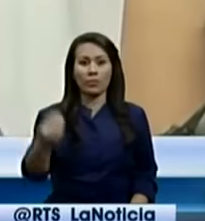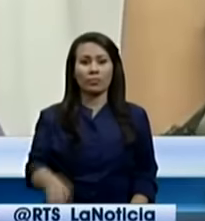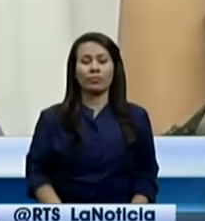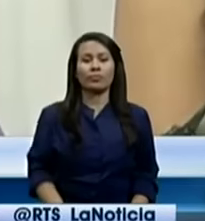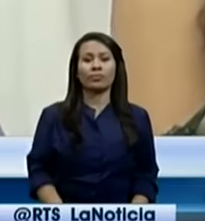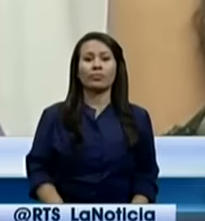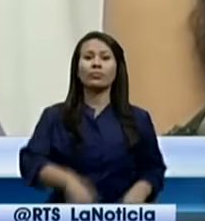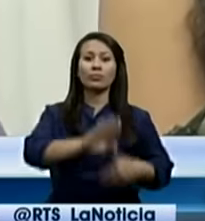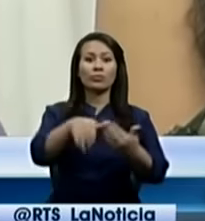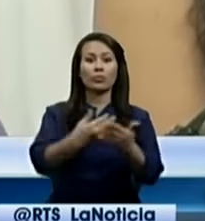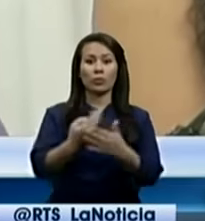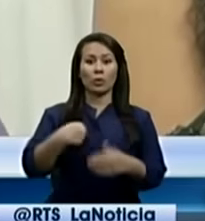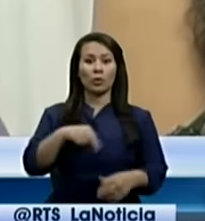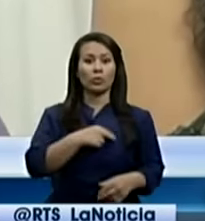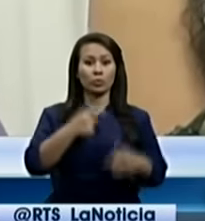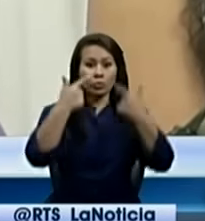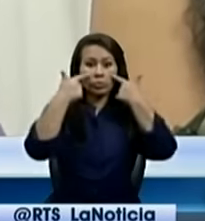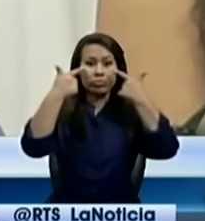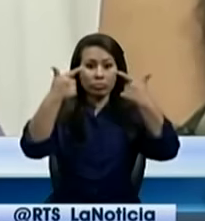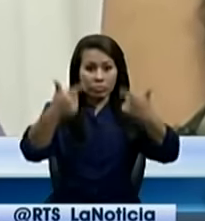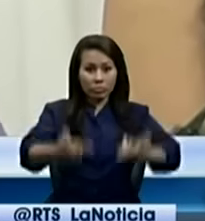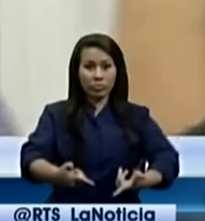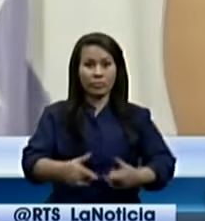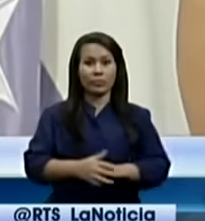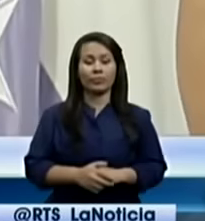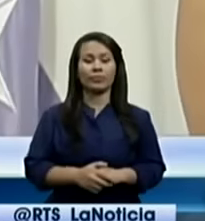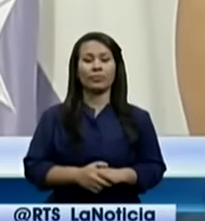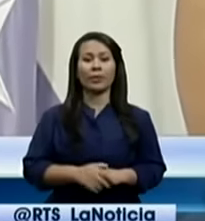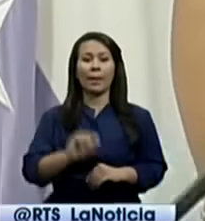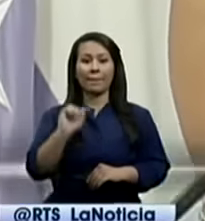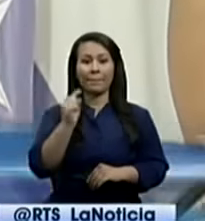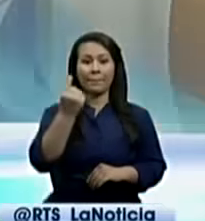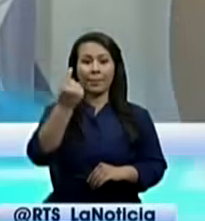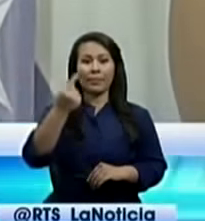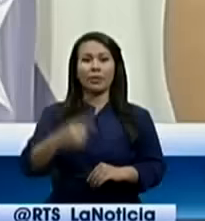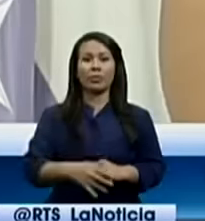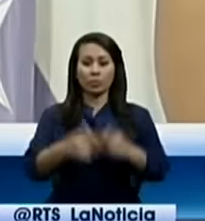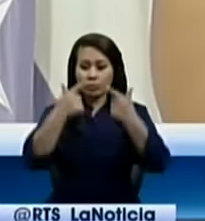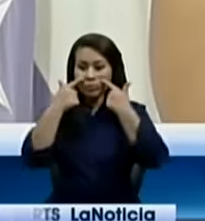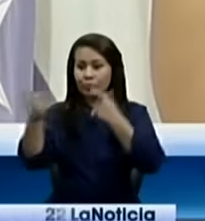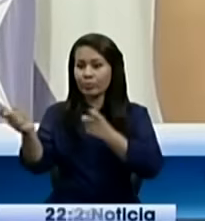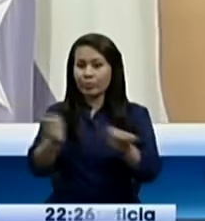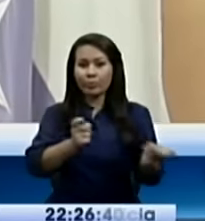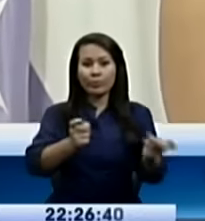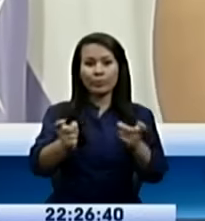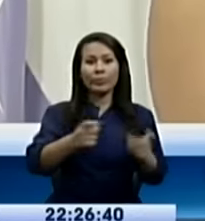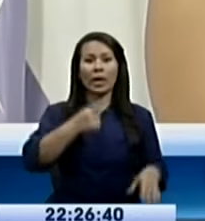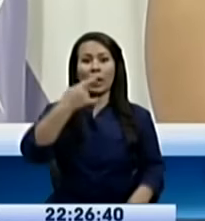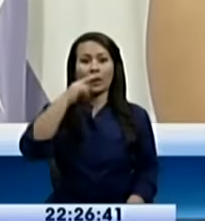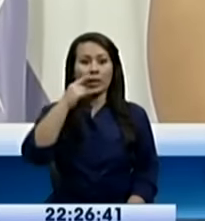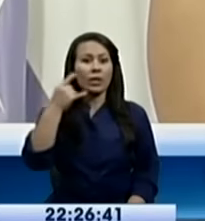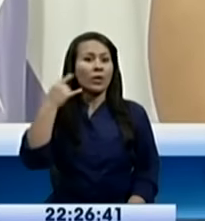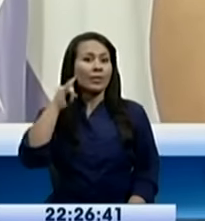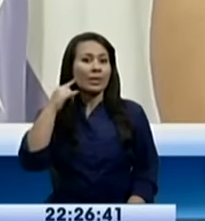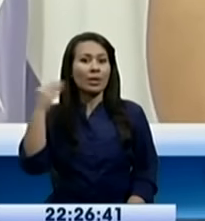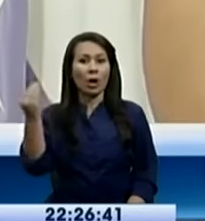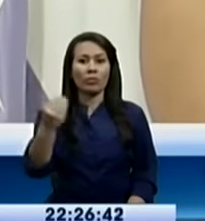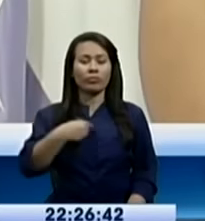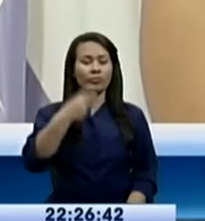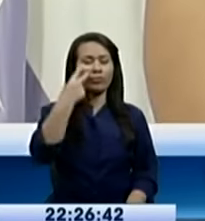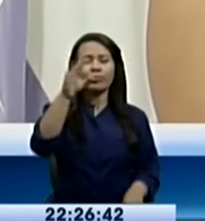Son precisamente nuestro ámbito primordial de monitoreo. Entonces nosotros seleccionamos